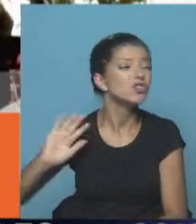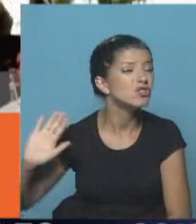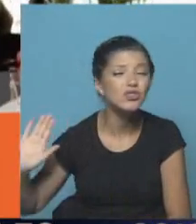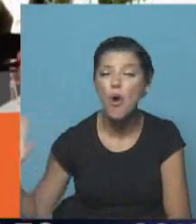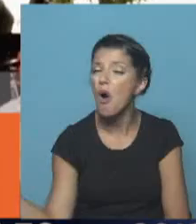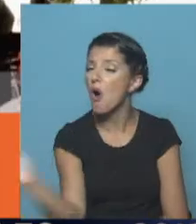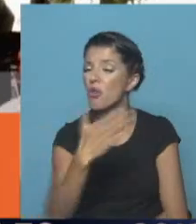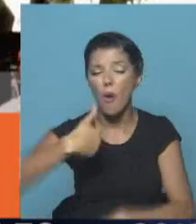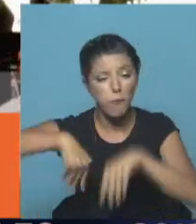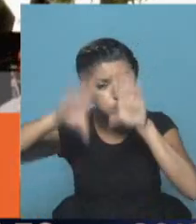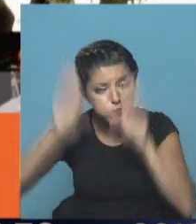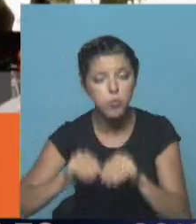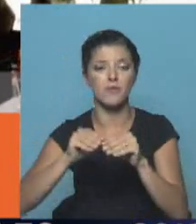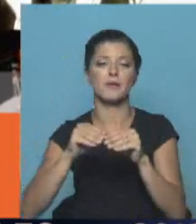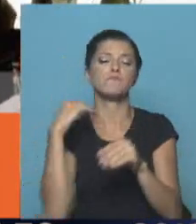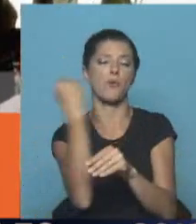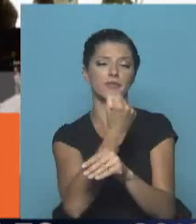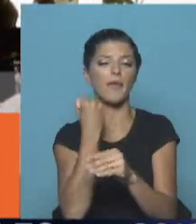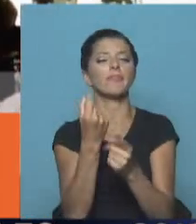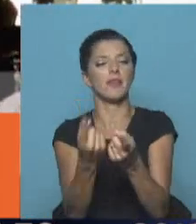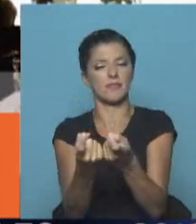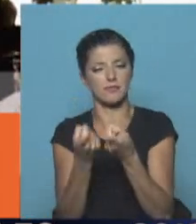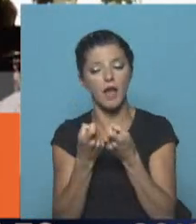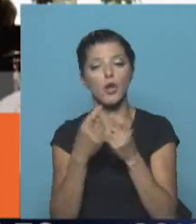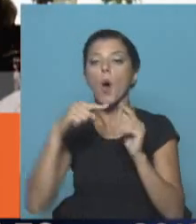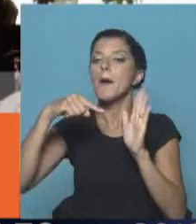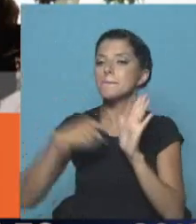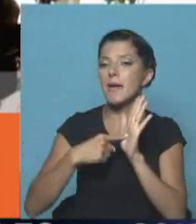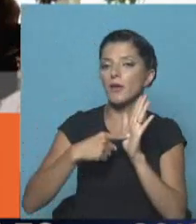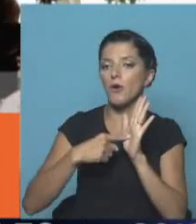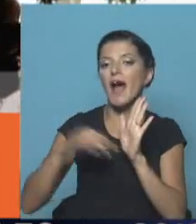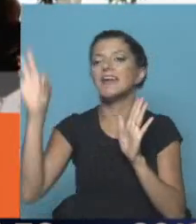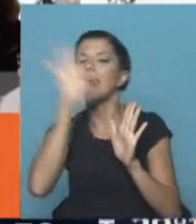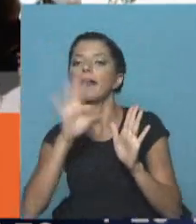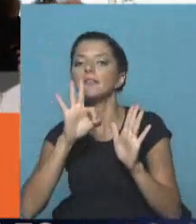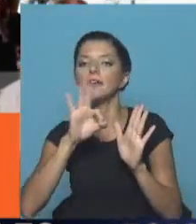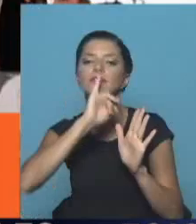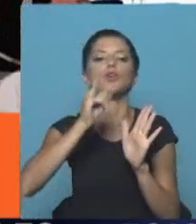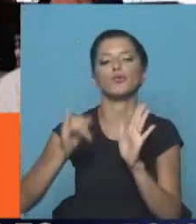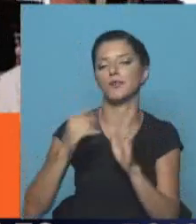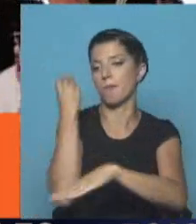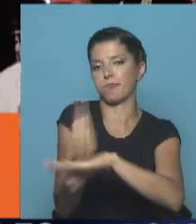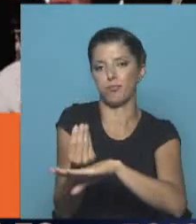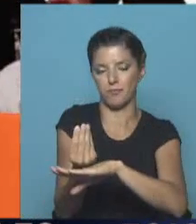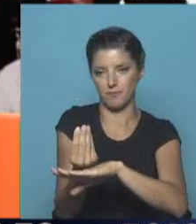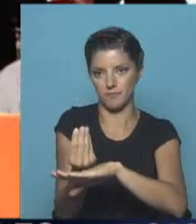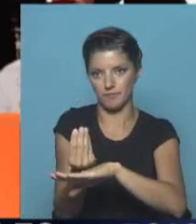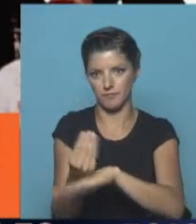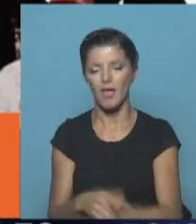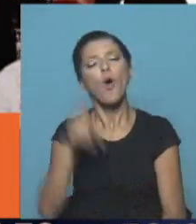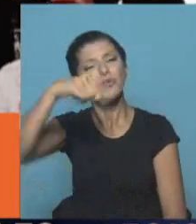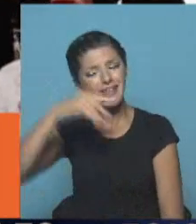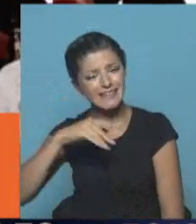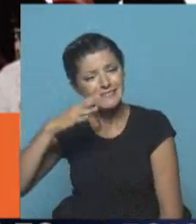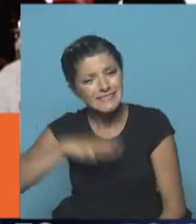todos somos necesarios, pero nadie debe ser imprescindible. No estén tristes porque me